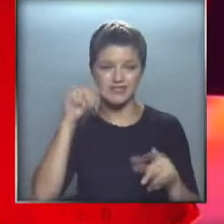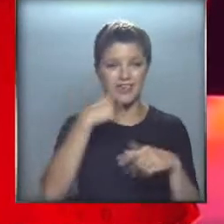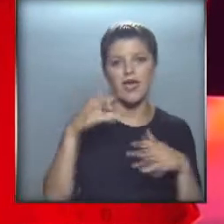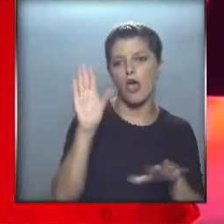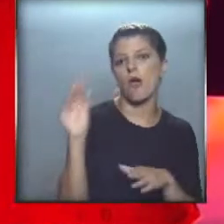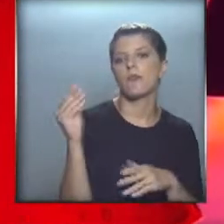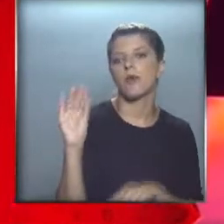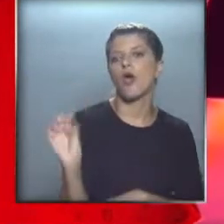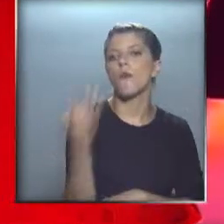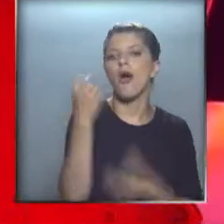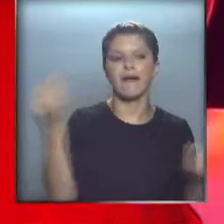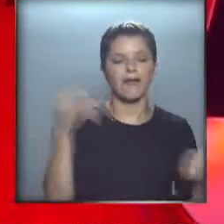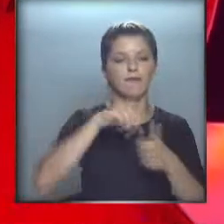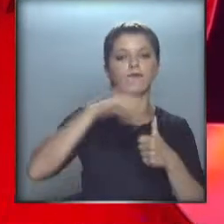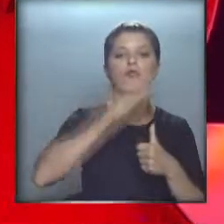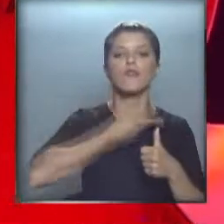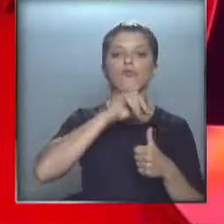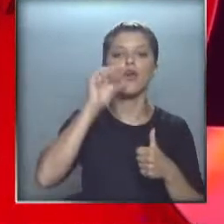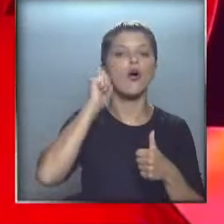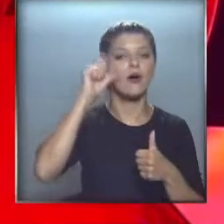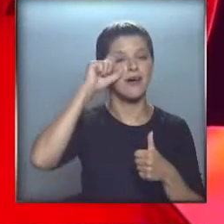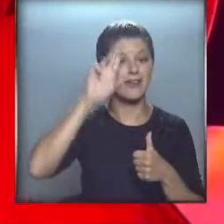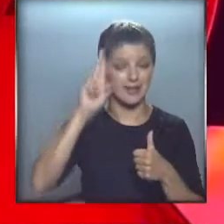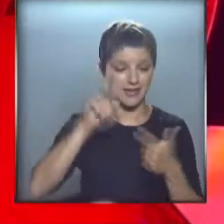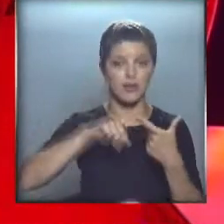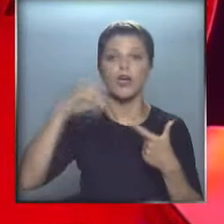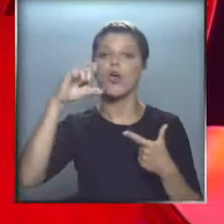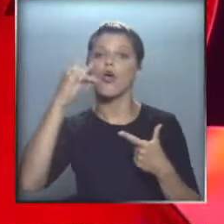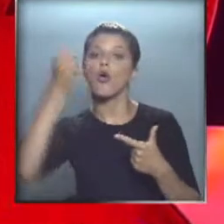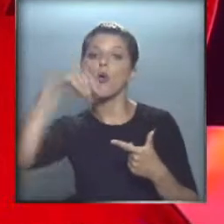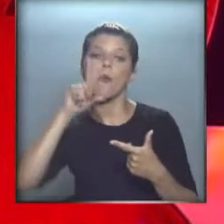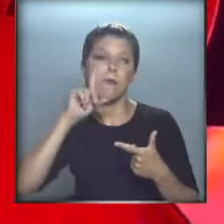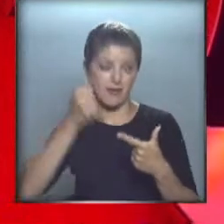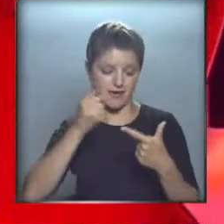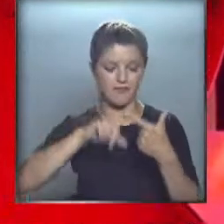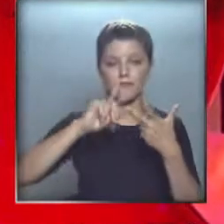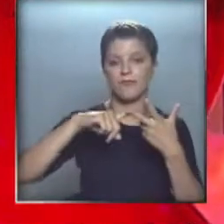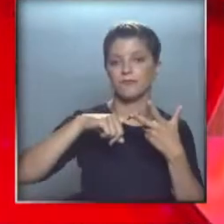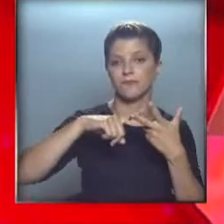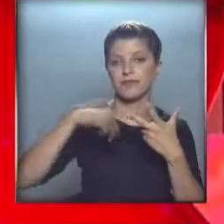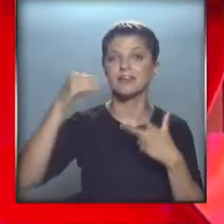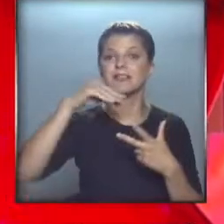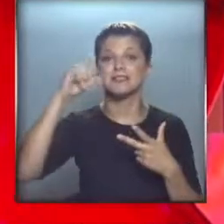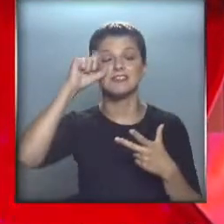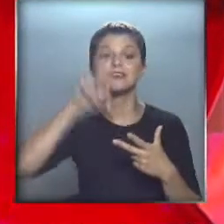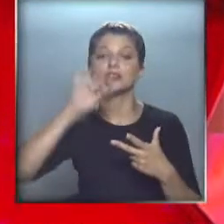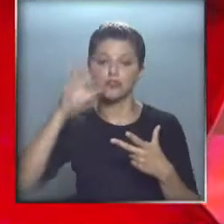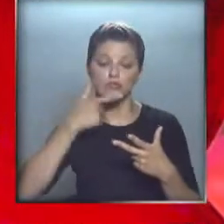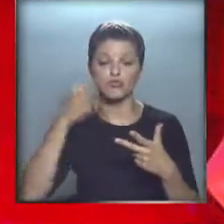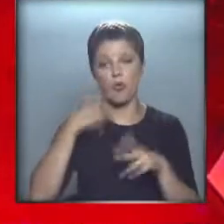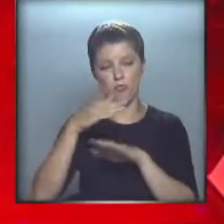los emo. Yo vine con la escuela, yo soy de Sierras Vallas, de un pueblito de 8.000, 9.000 habitantes, y vinimos a El Abasto,